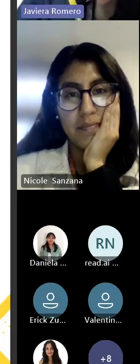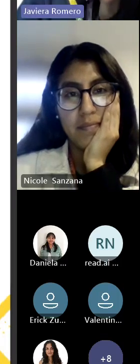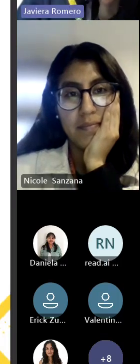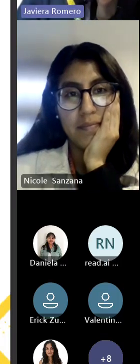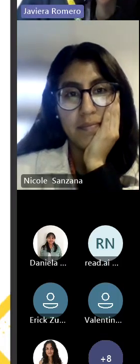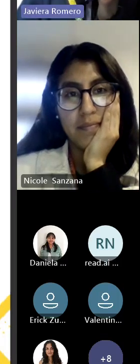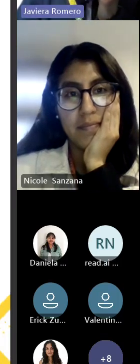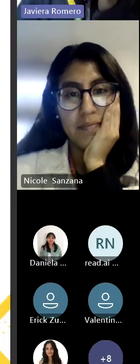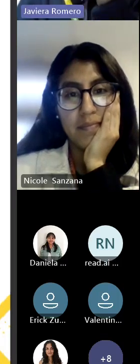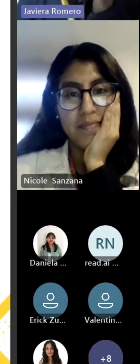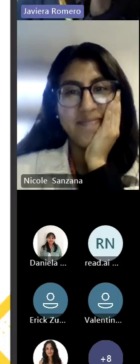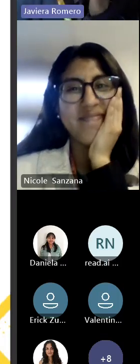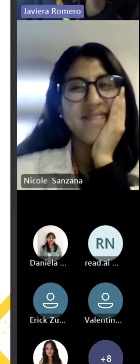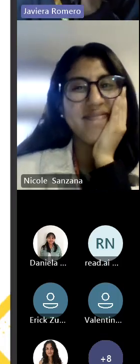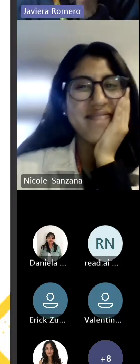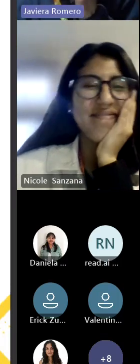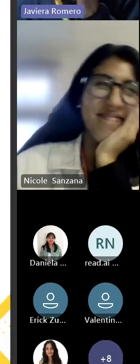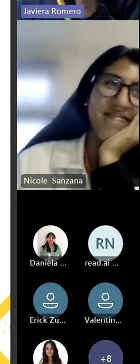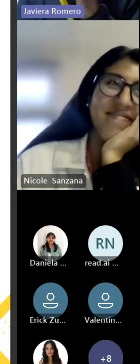Sé que fue mucho contenido.